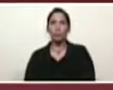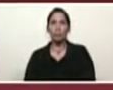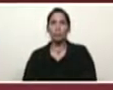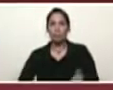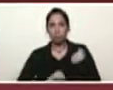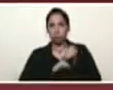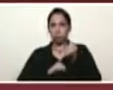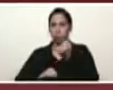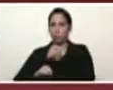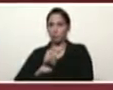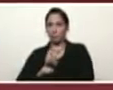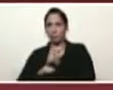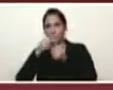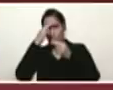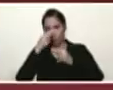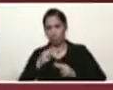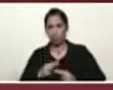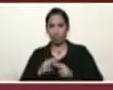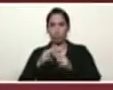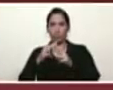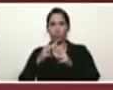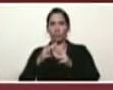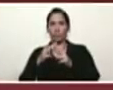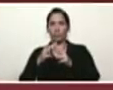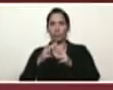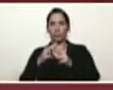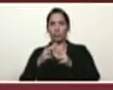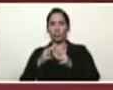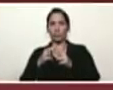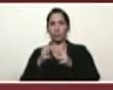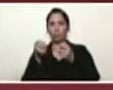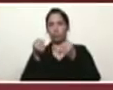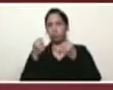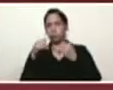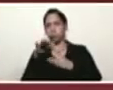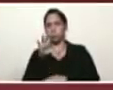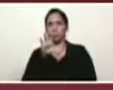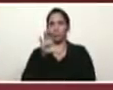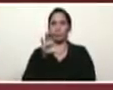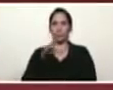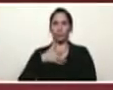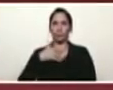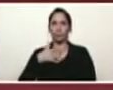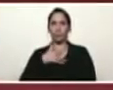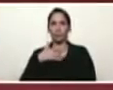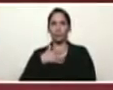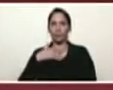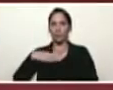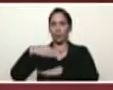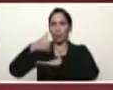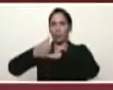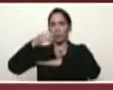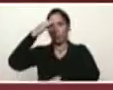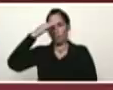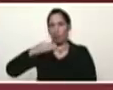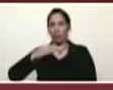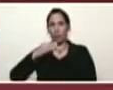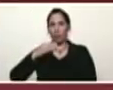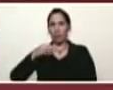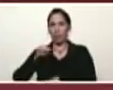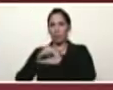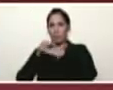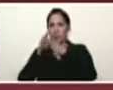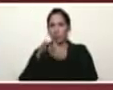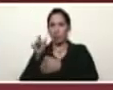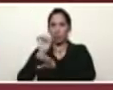con los honorables, muy patriotas, general Padrino, magistrado Michael